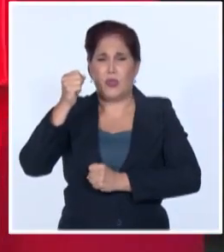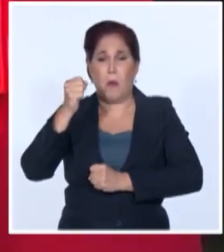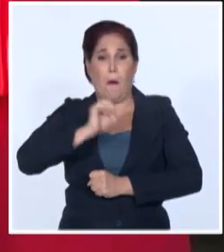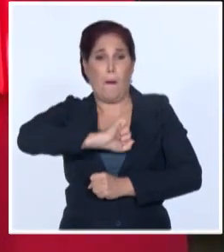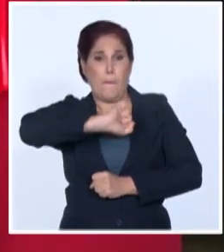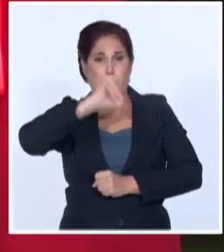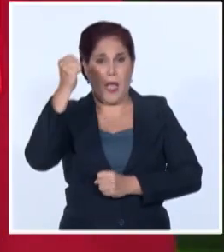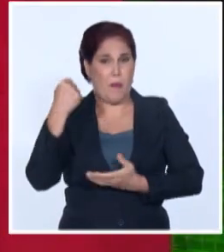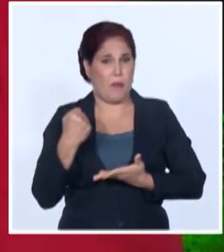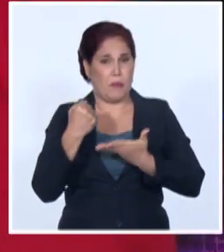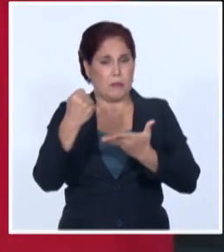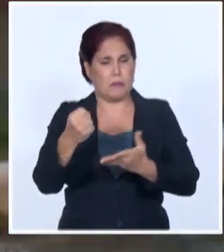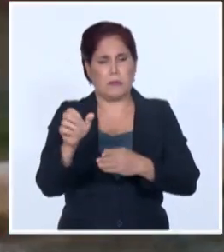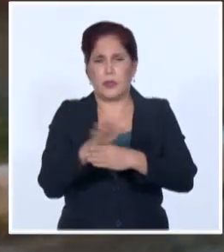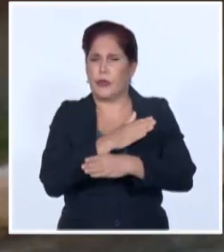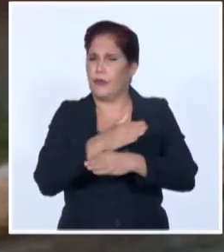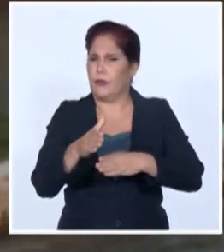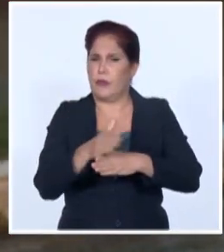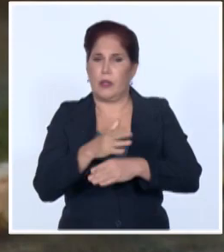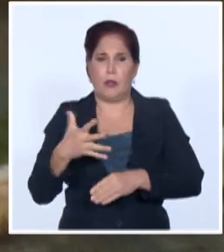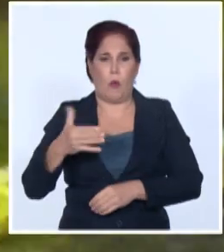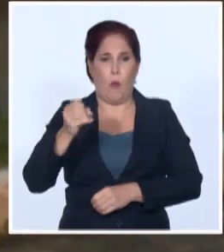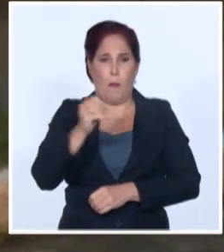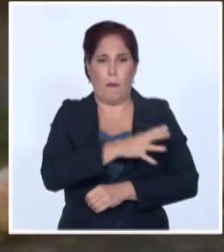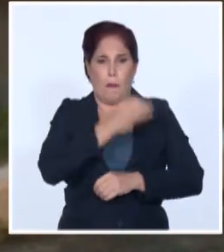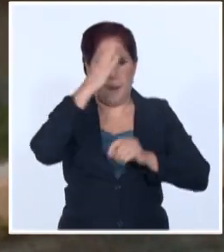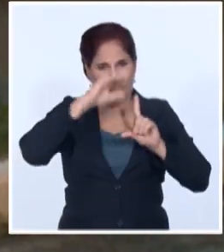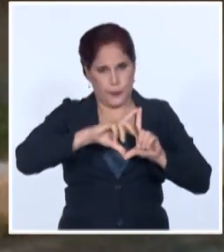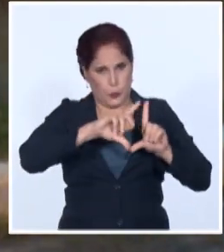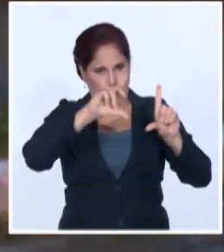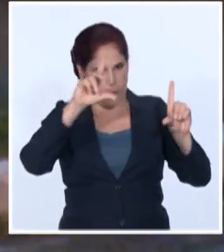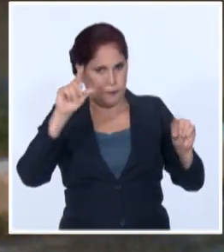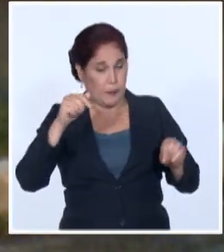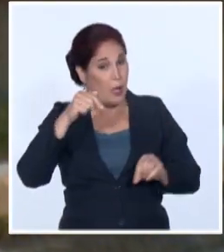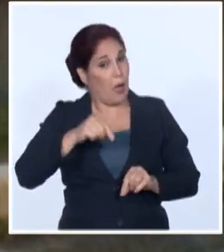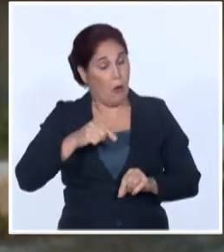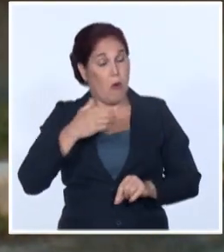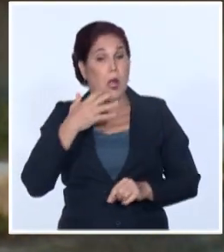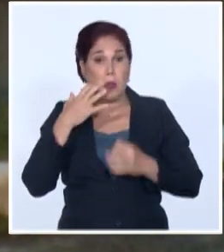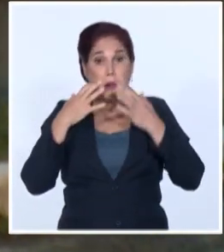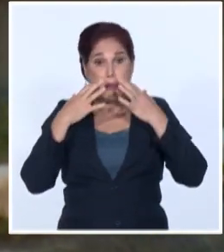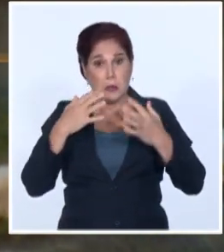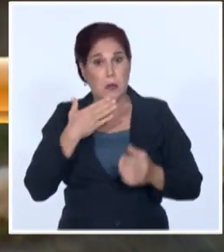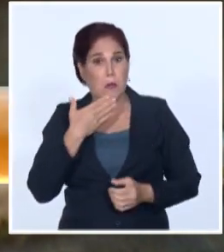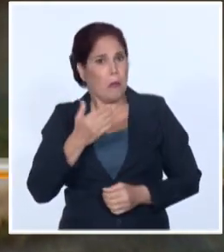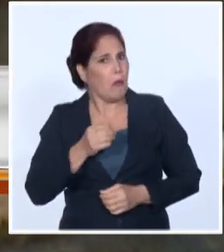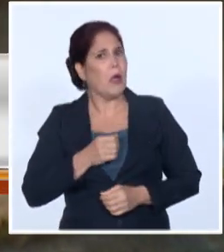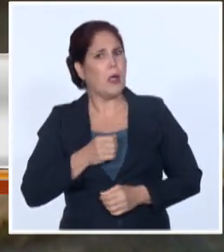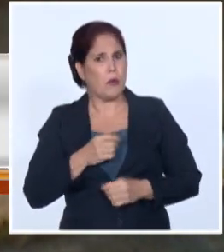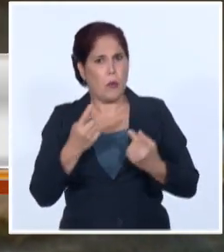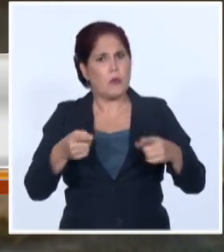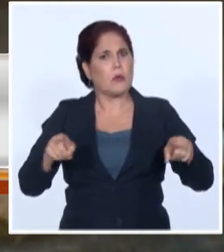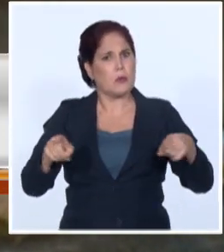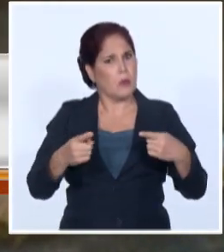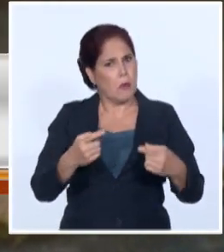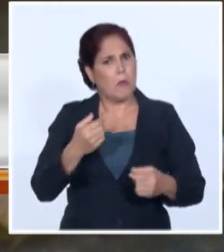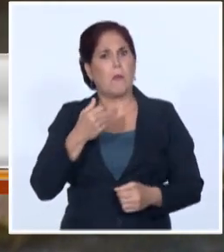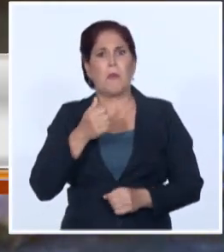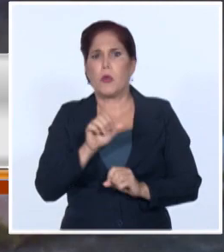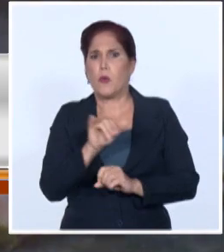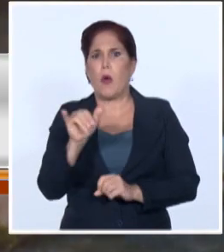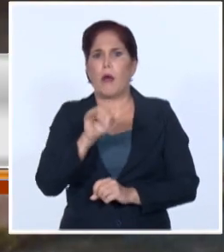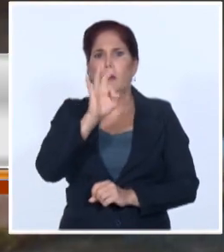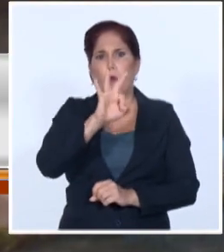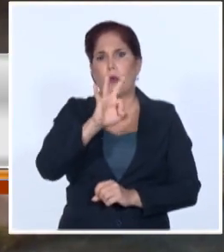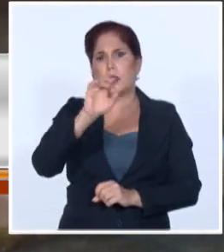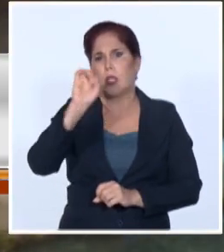en concursos del país. En estos momentos goza de una gran vitalidad. Soneros de Camacho cuenta ya prácticamente con